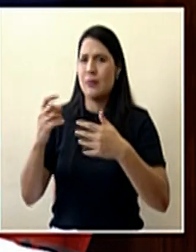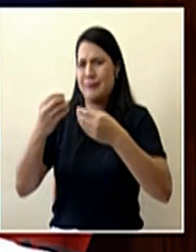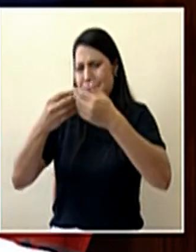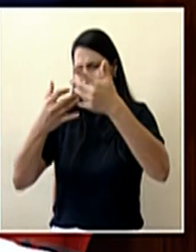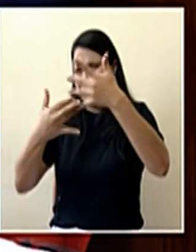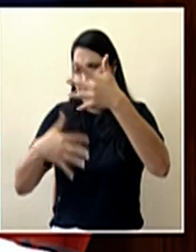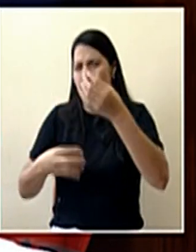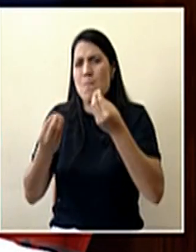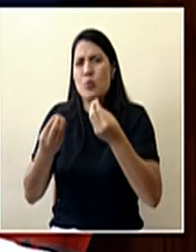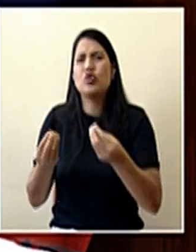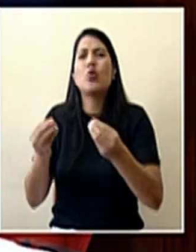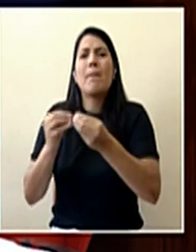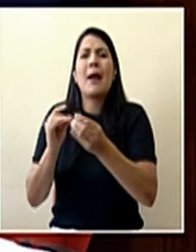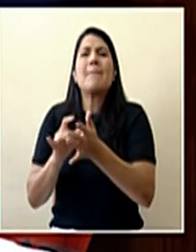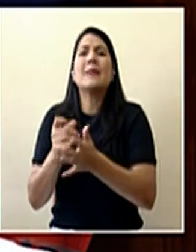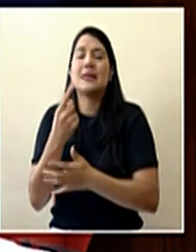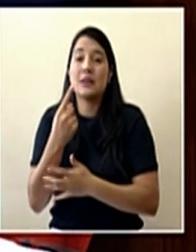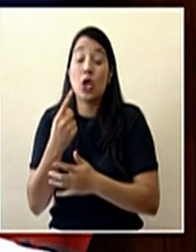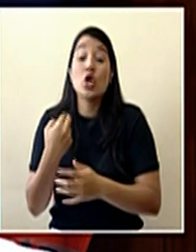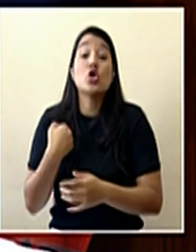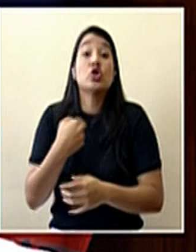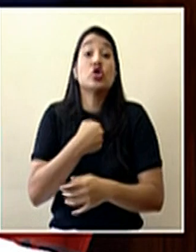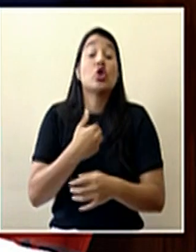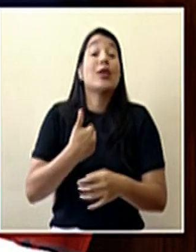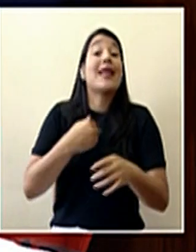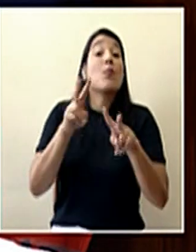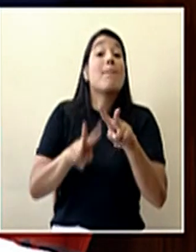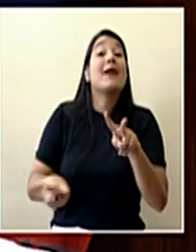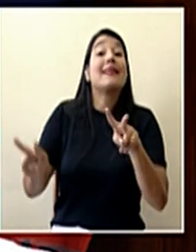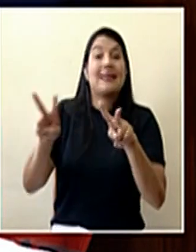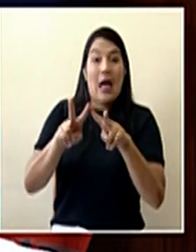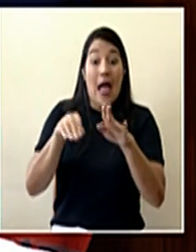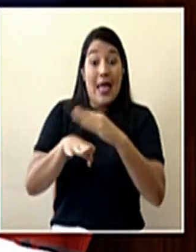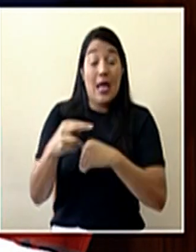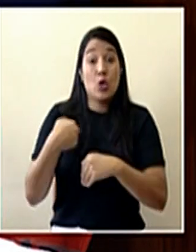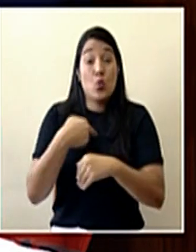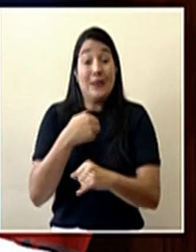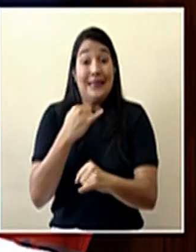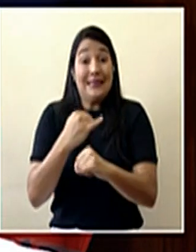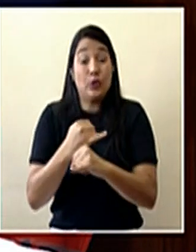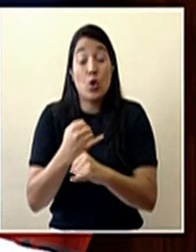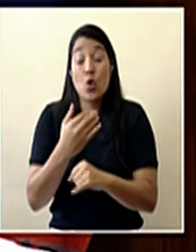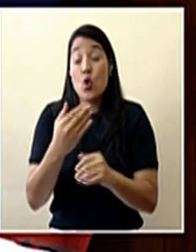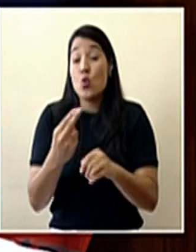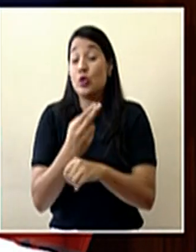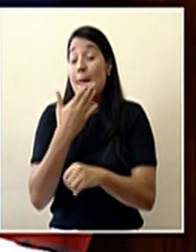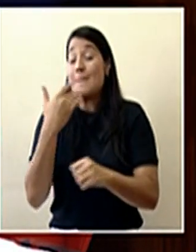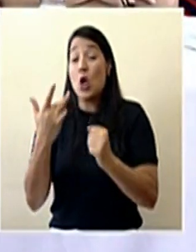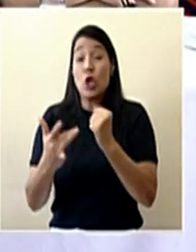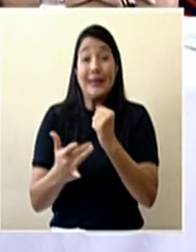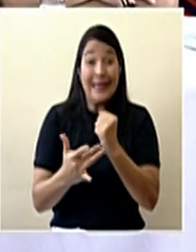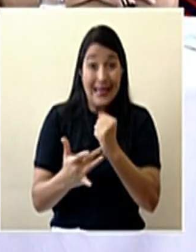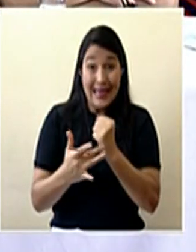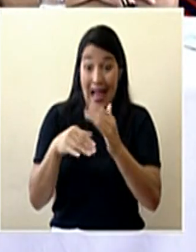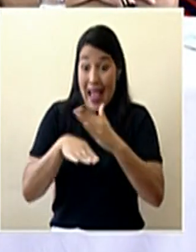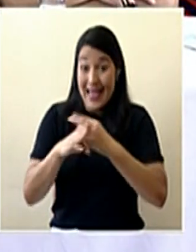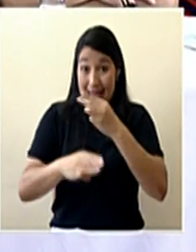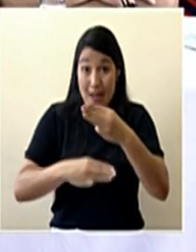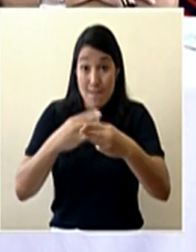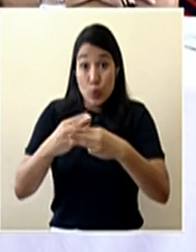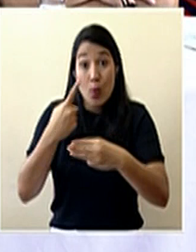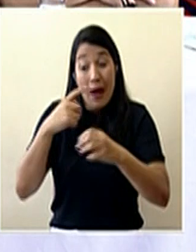la ventaja de que a nivel institucional se están utilizando las mejores técnicas a nivel mundial para el tratamiento de estos pacientes.